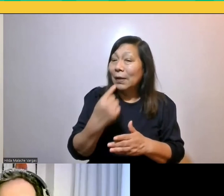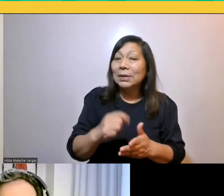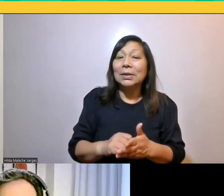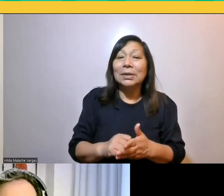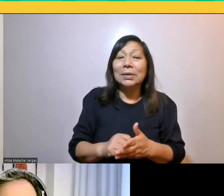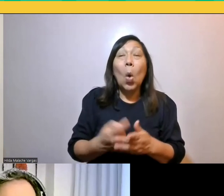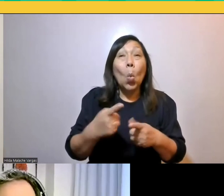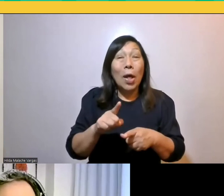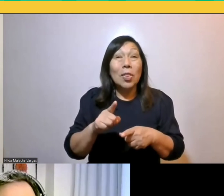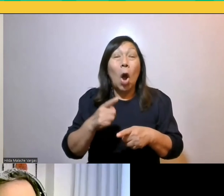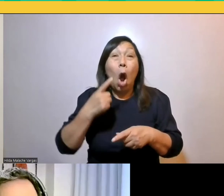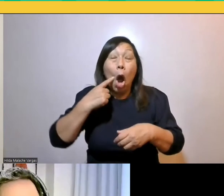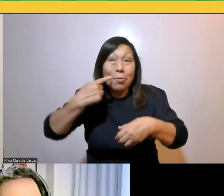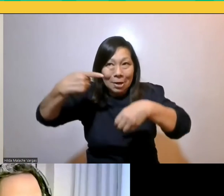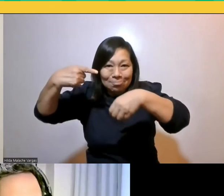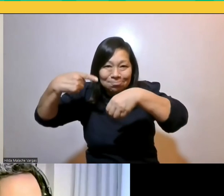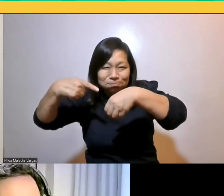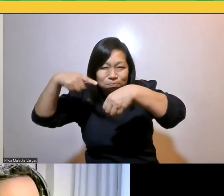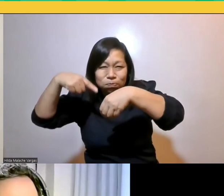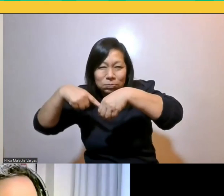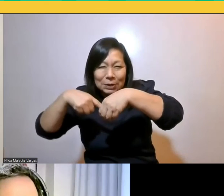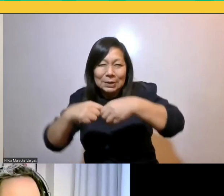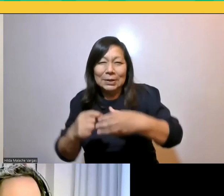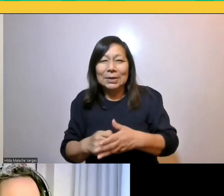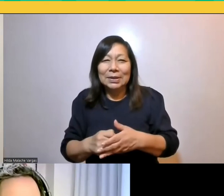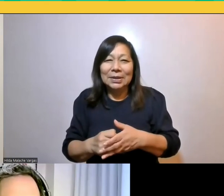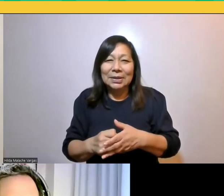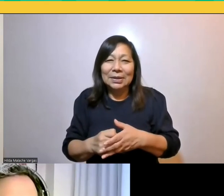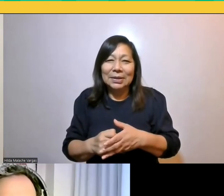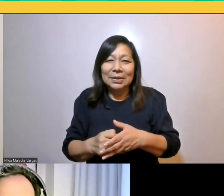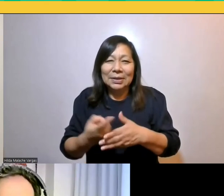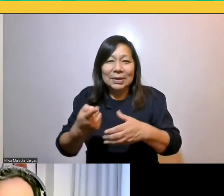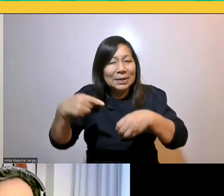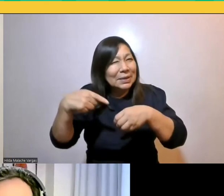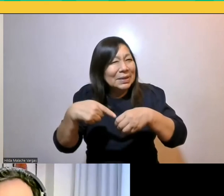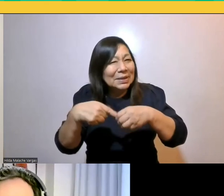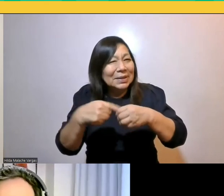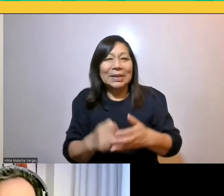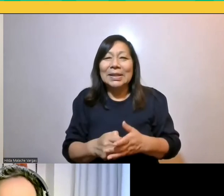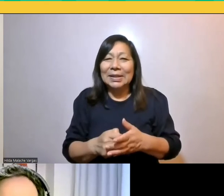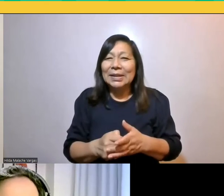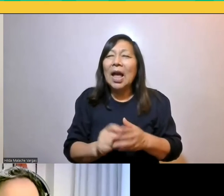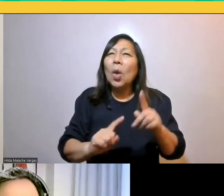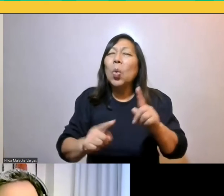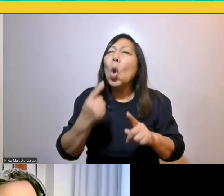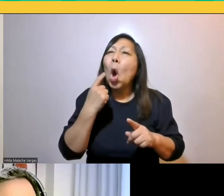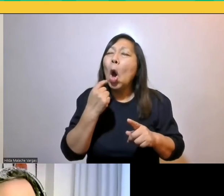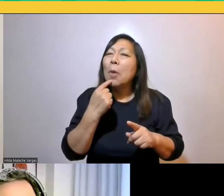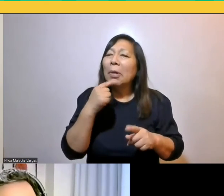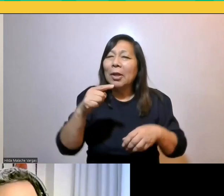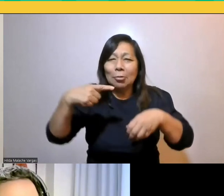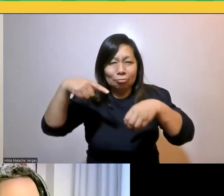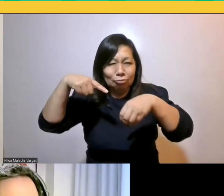la penetración tiene que ir hasta el fondo, ¿no? Ujú. Eso sobre todo es un mito mucho de algunos hombres que la penetración